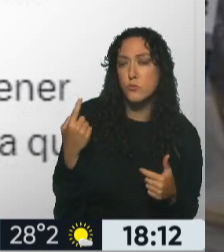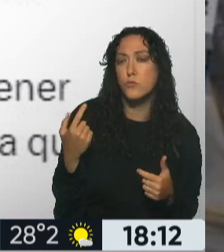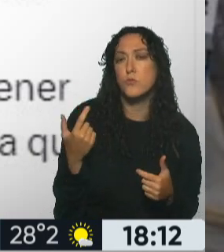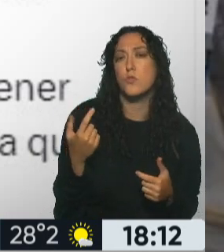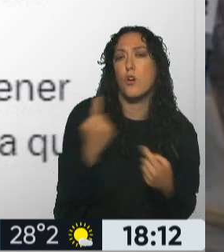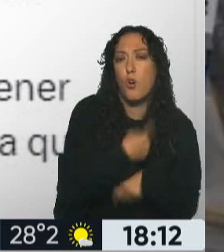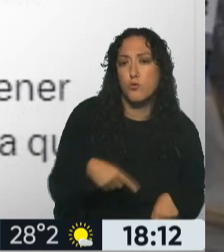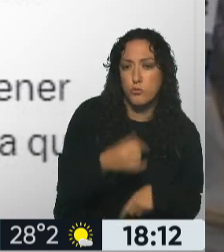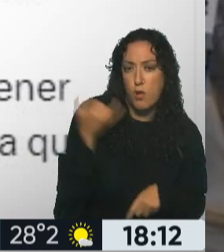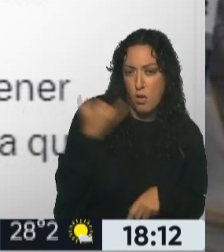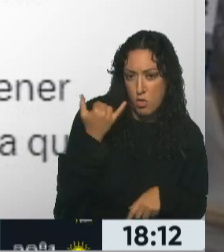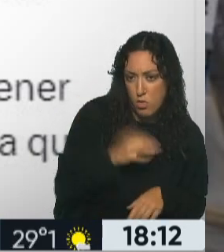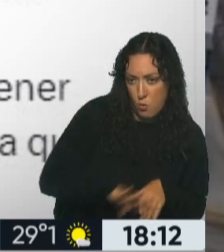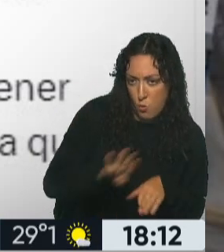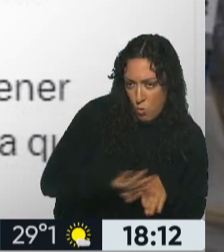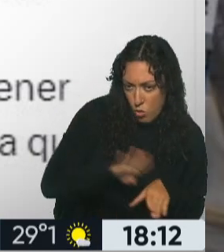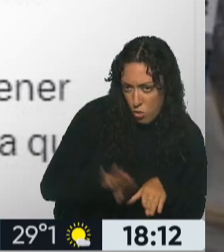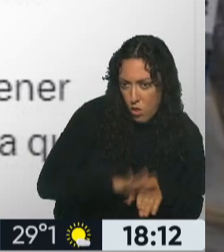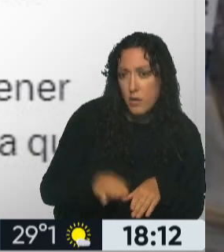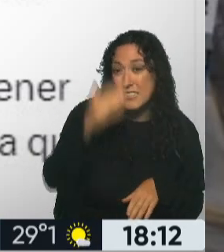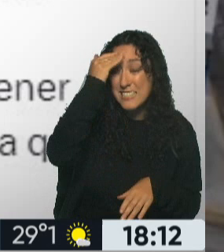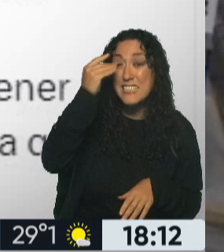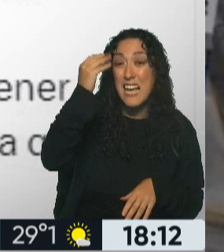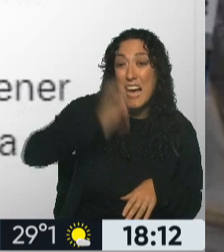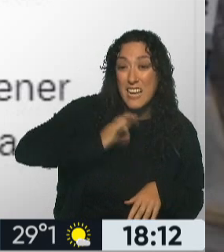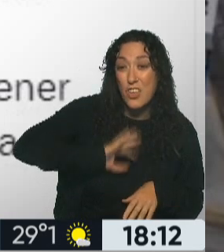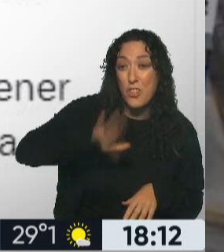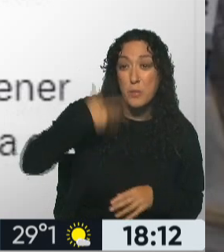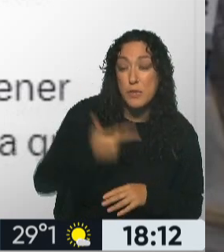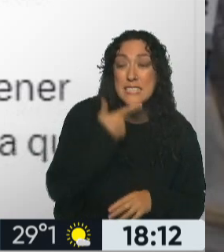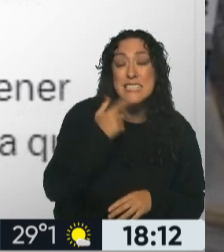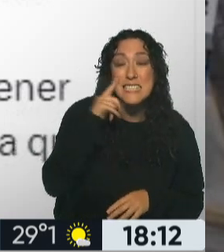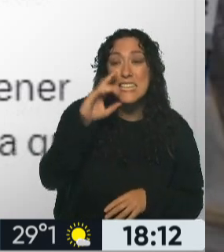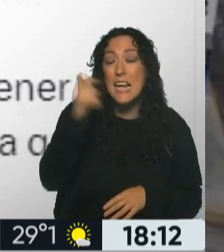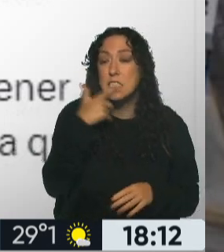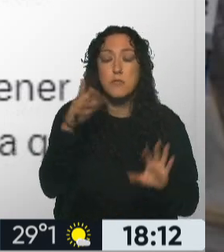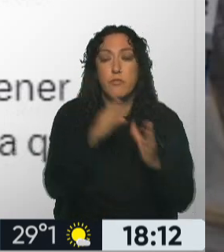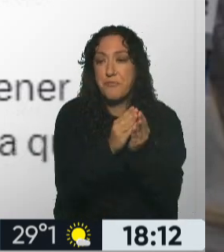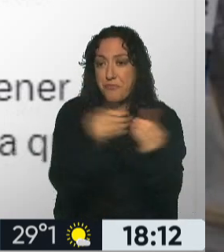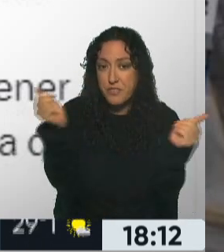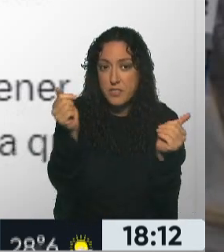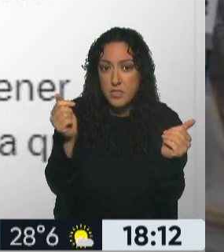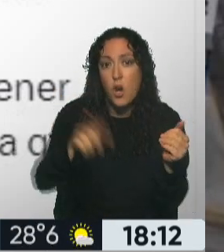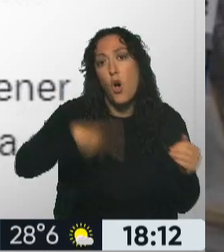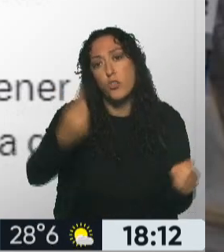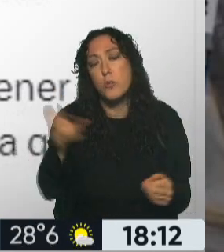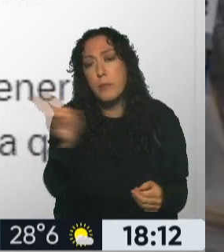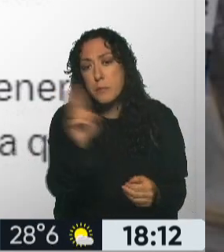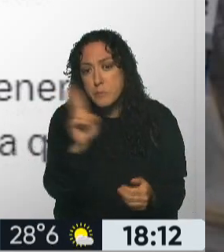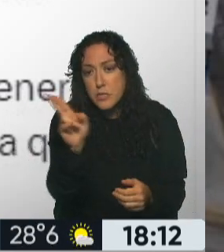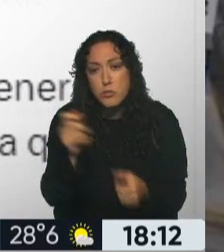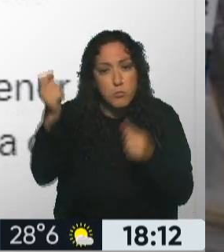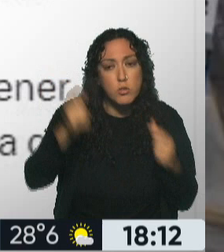stock de deuda que despu de 15 años dej losas expando ación la